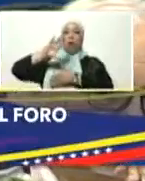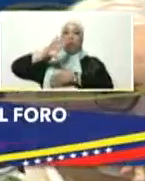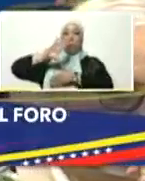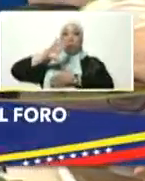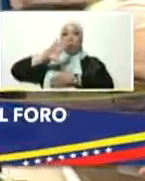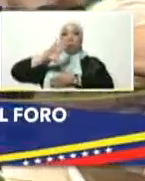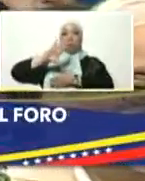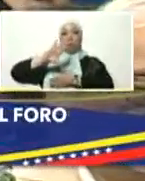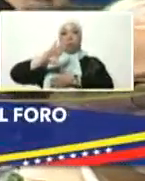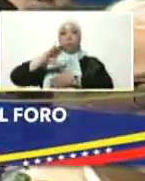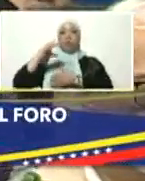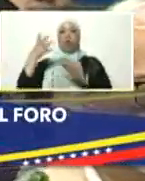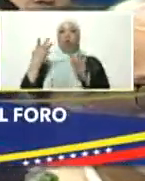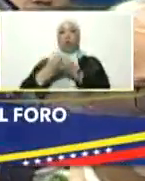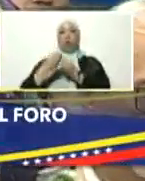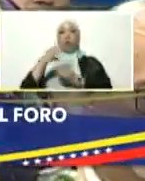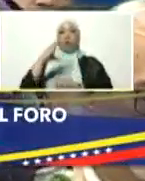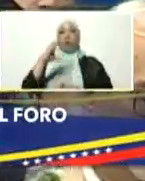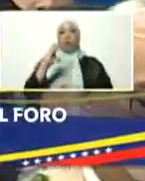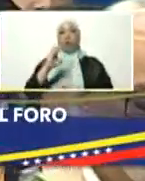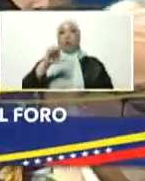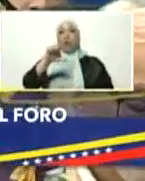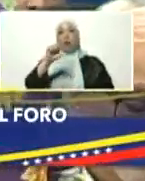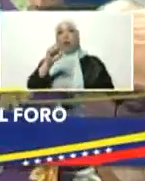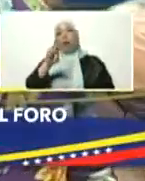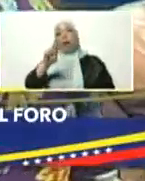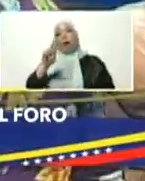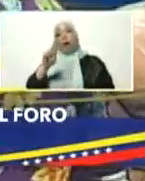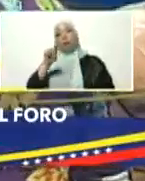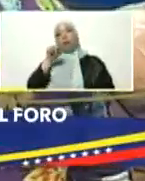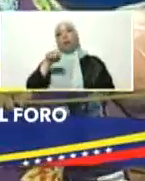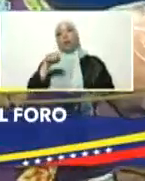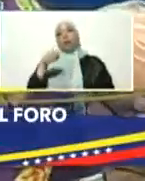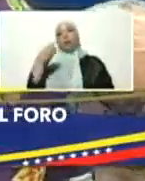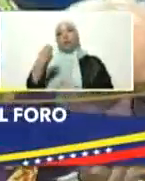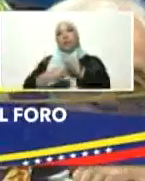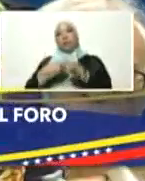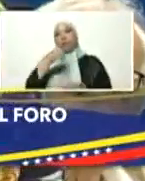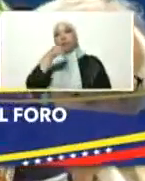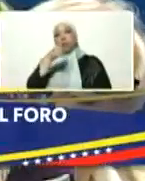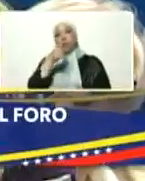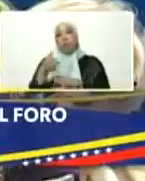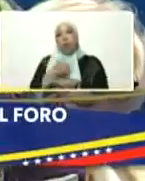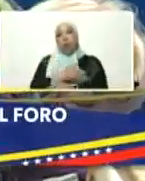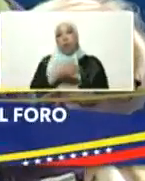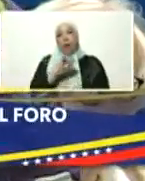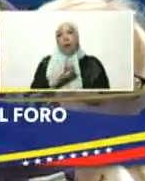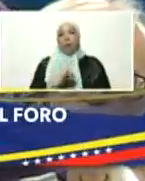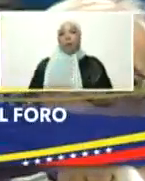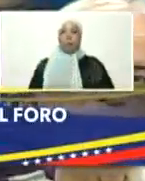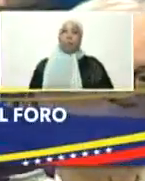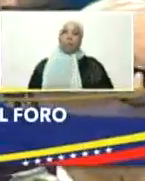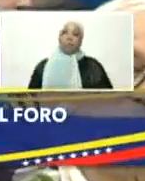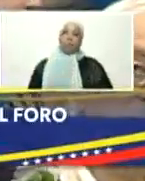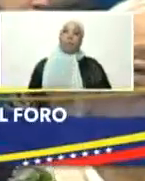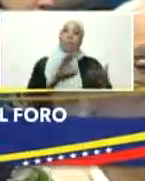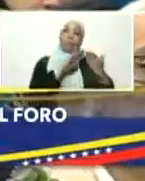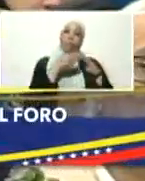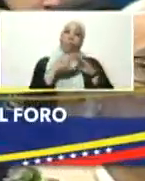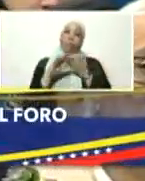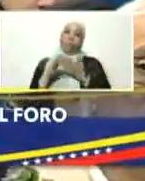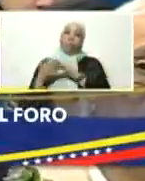CELAC, como uno de los desafíos comunes de todos, con las prioridades que tenemos, la comunidad